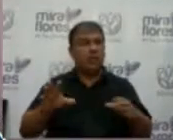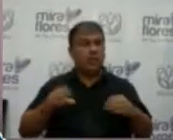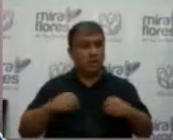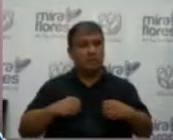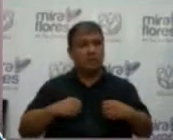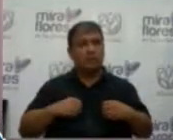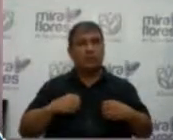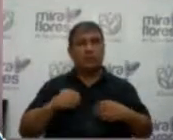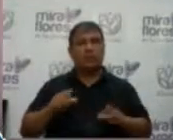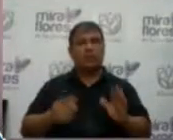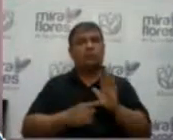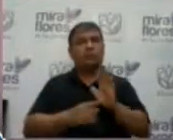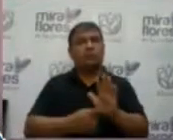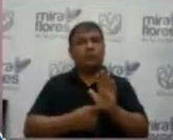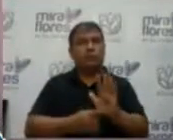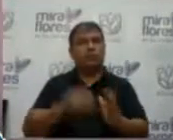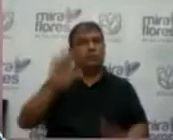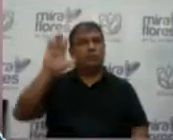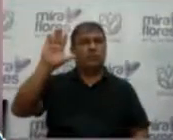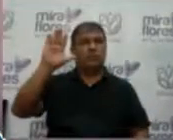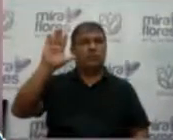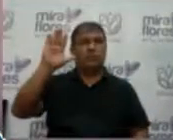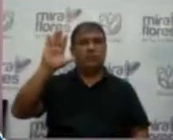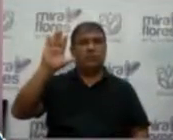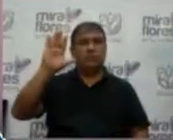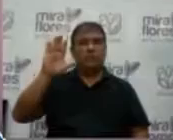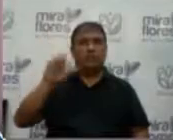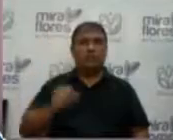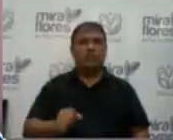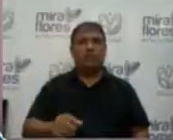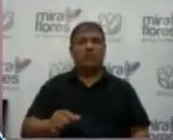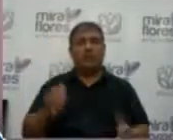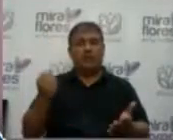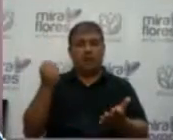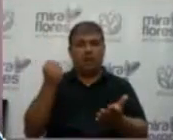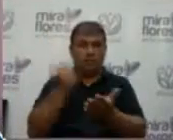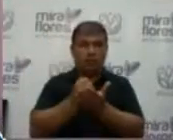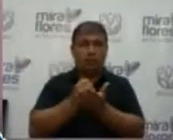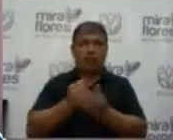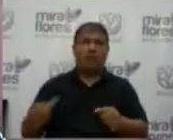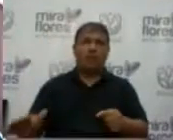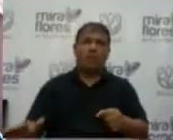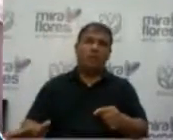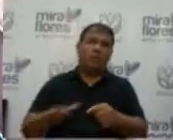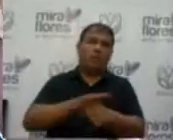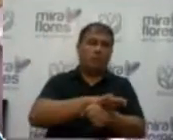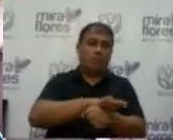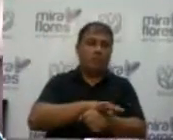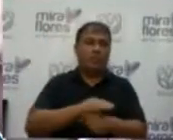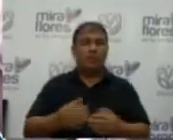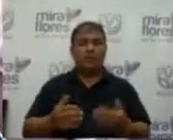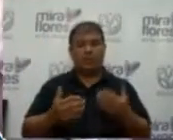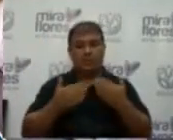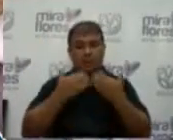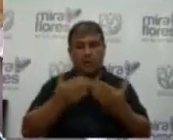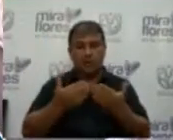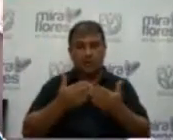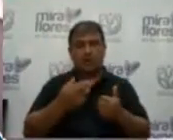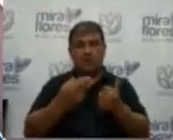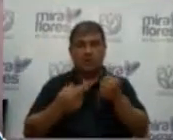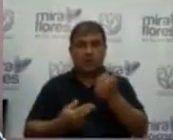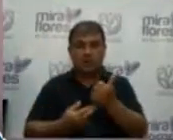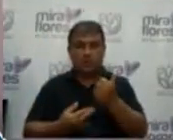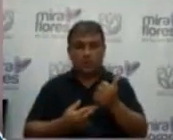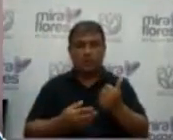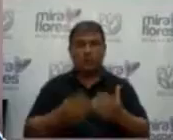acuerdo propuesto, sírvanse a expresar en un señal de conformidad. Ha sido aprobado por unanimidad. Muchísimas gracias, señores regidores, por